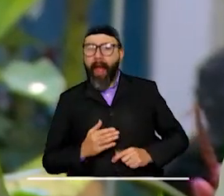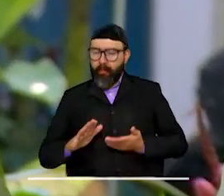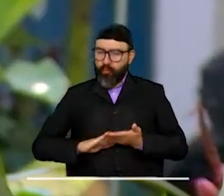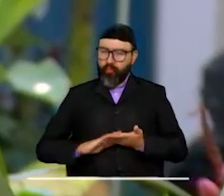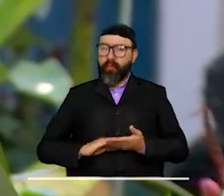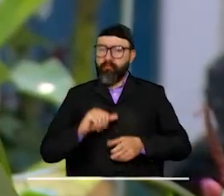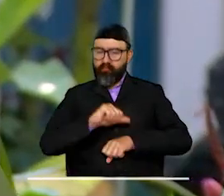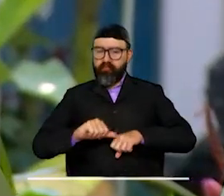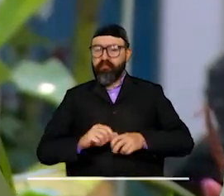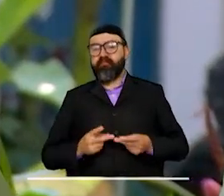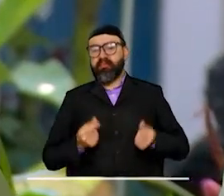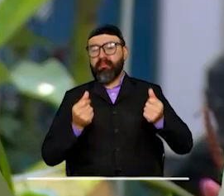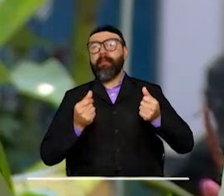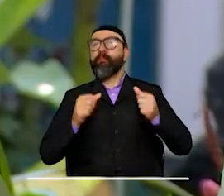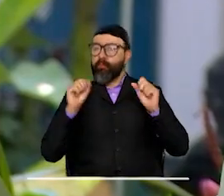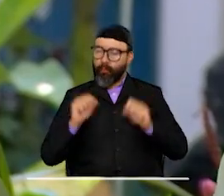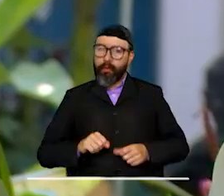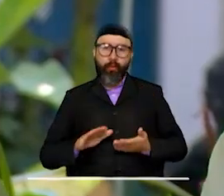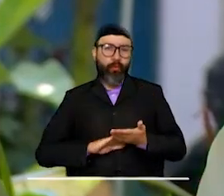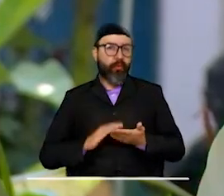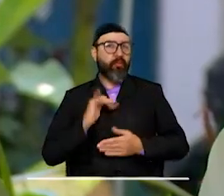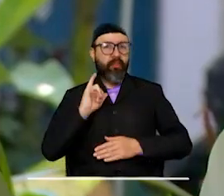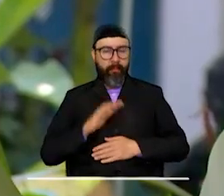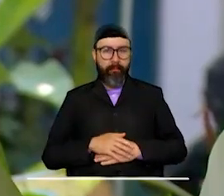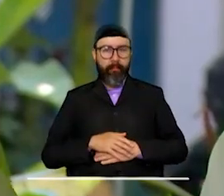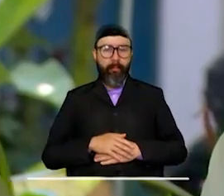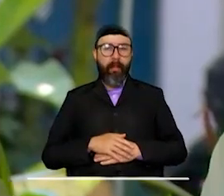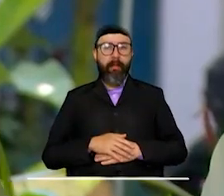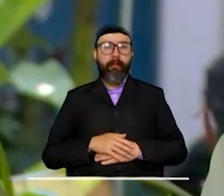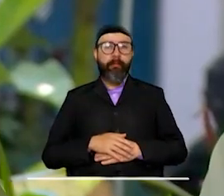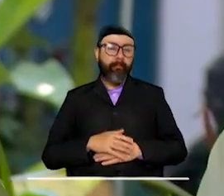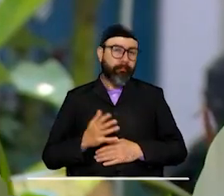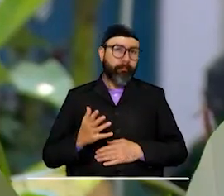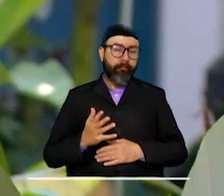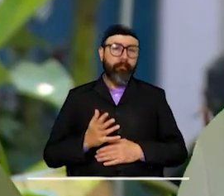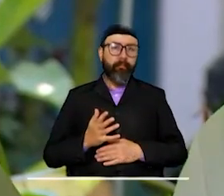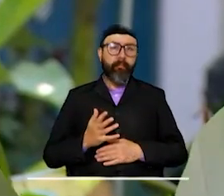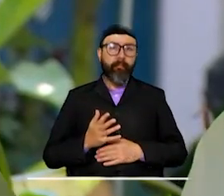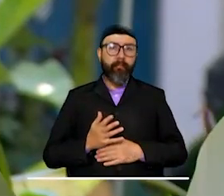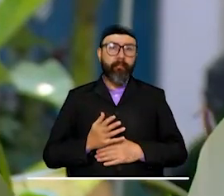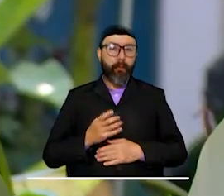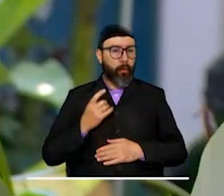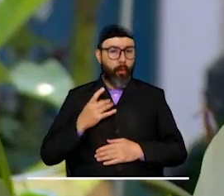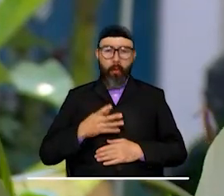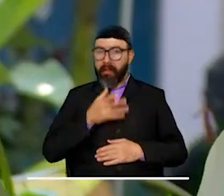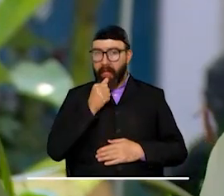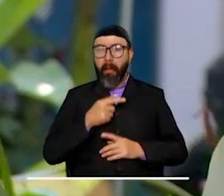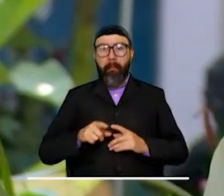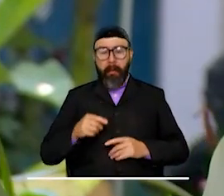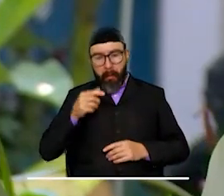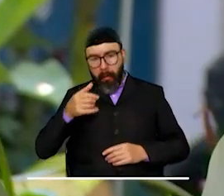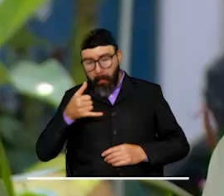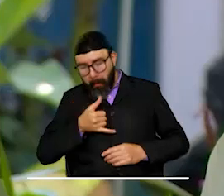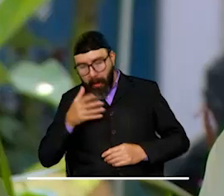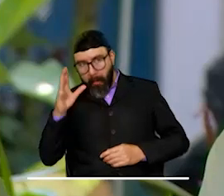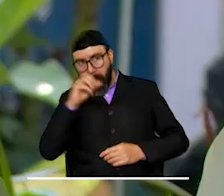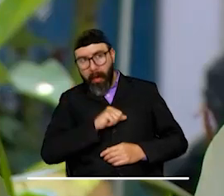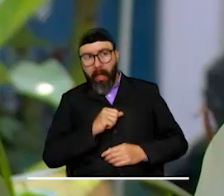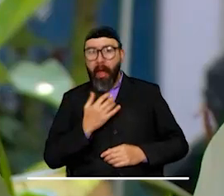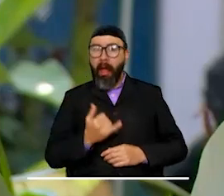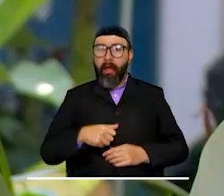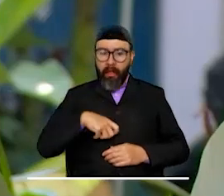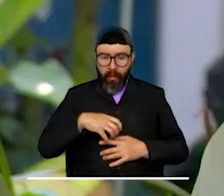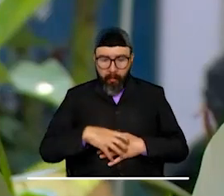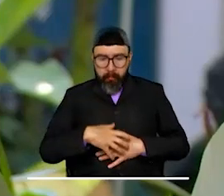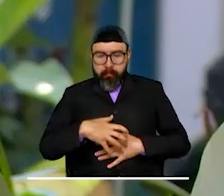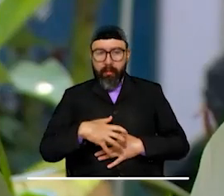solucionarle, podemos correrle y no podemos, y de alguna manera nos evitamos esta tragedia de llegar a una cirugía